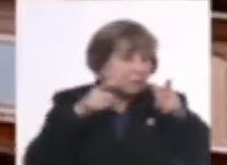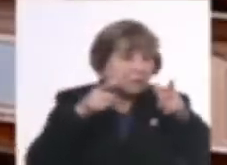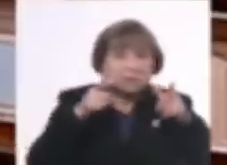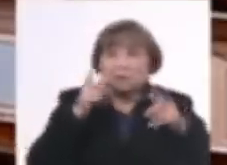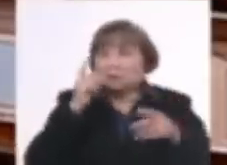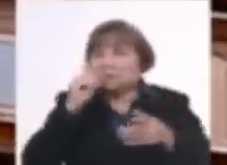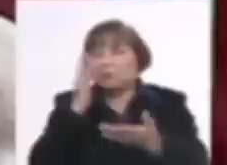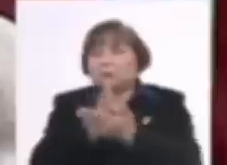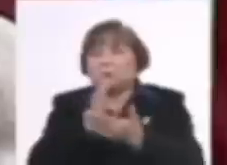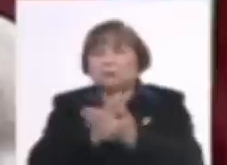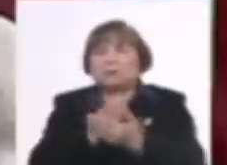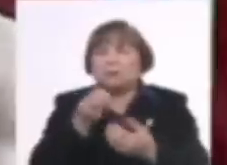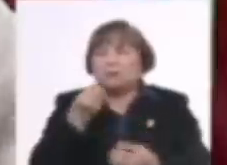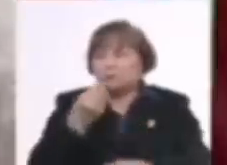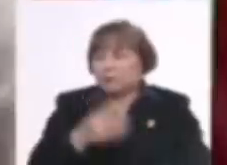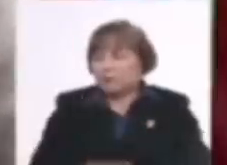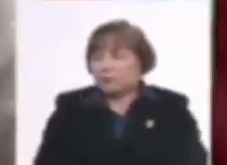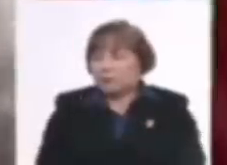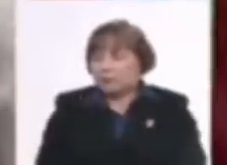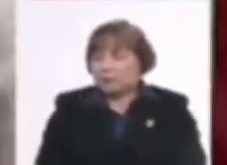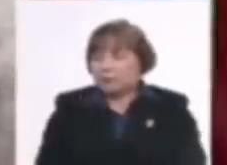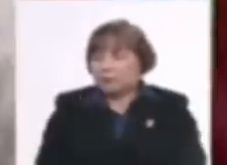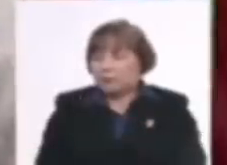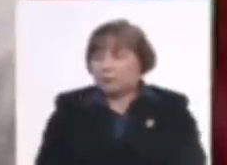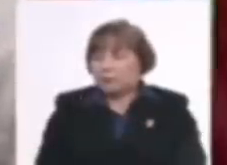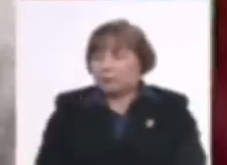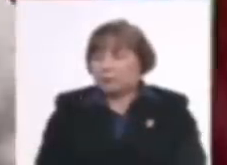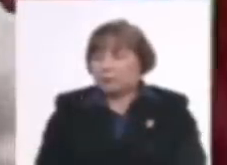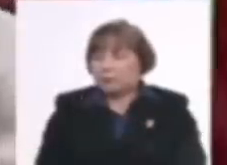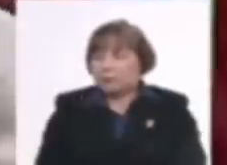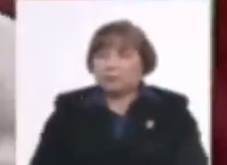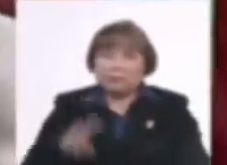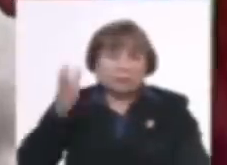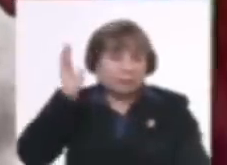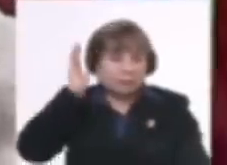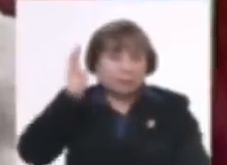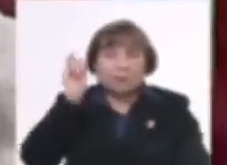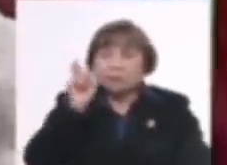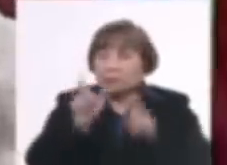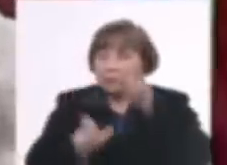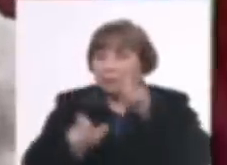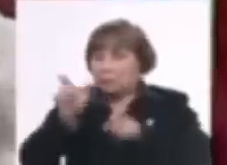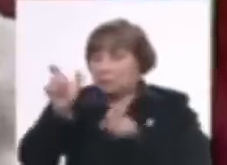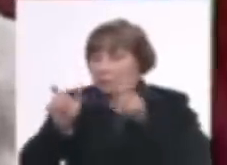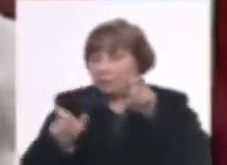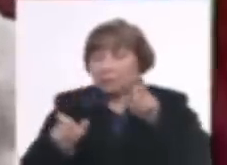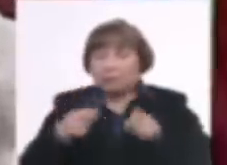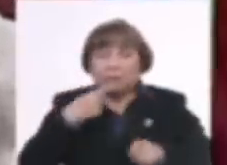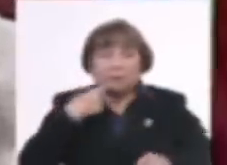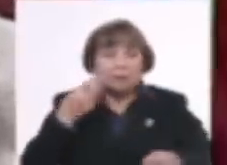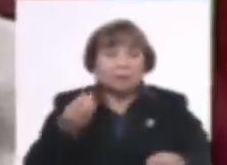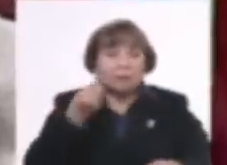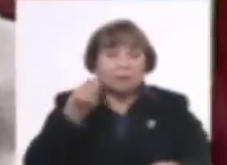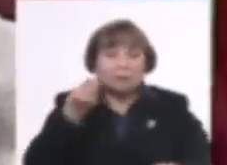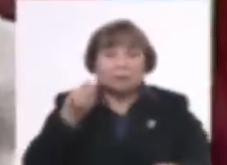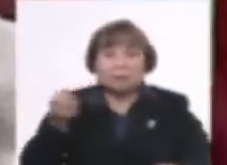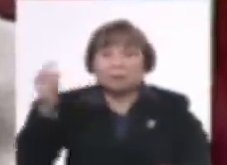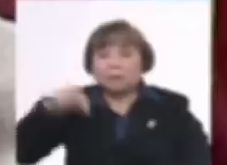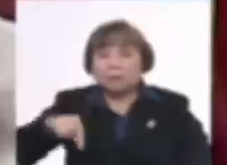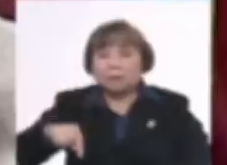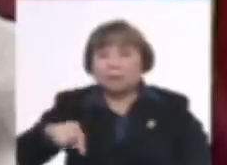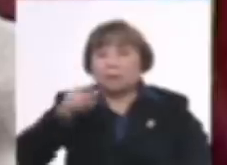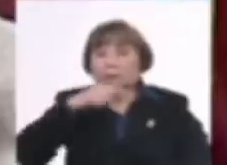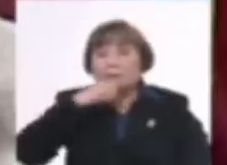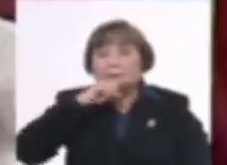vamos a, para no molestar? ¿Por qué? Yo escuchaba que la gente decía, ¿por qué